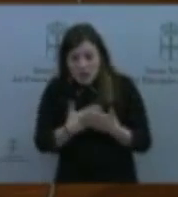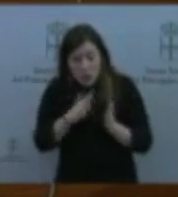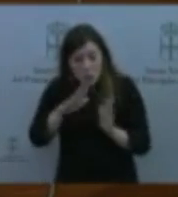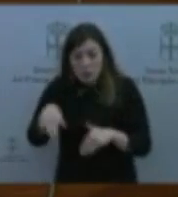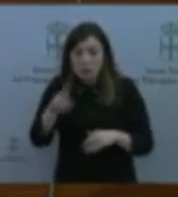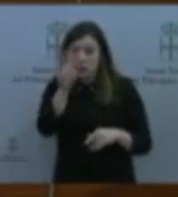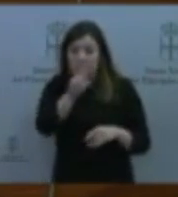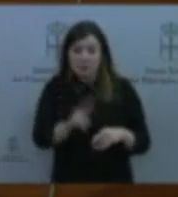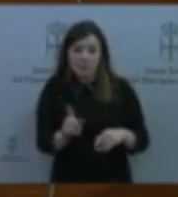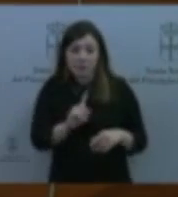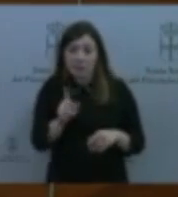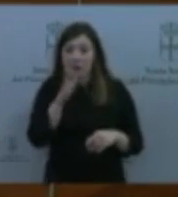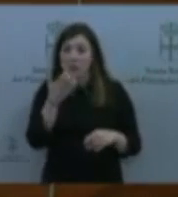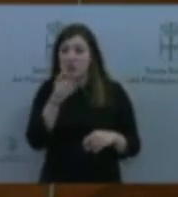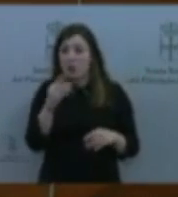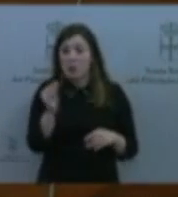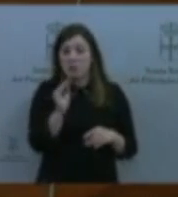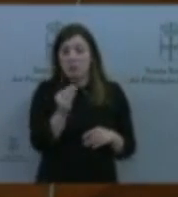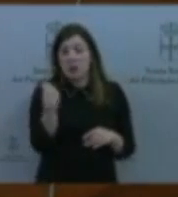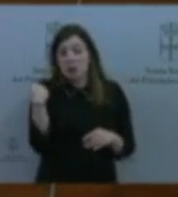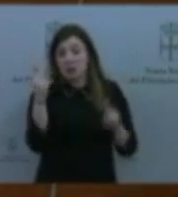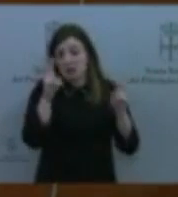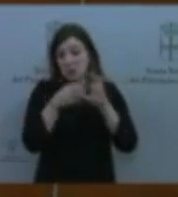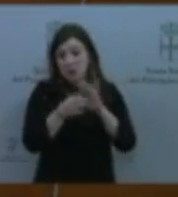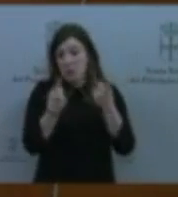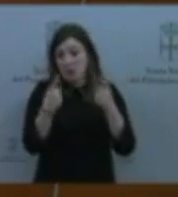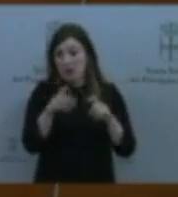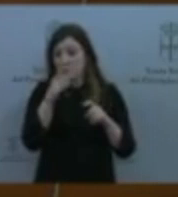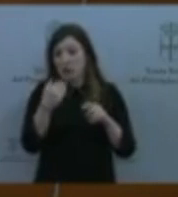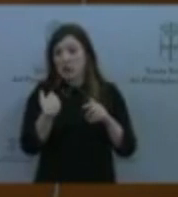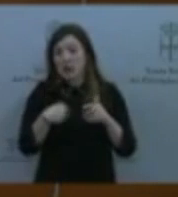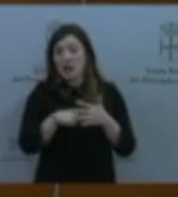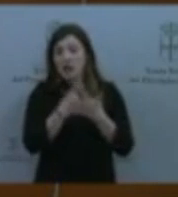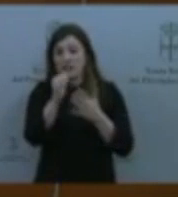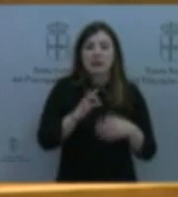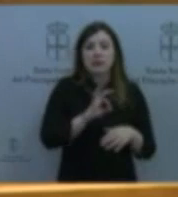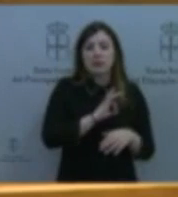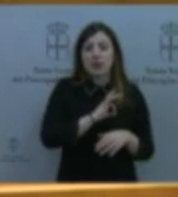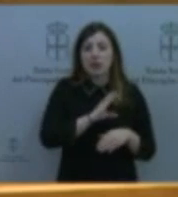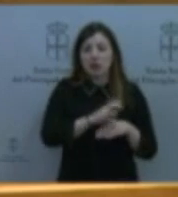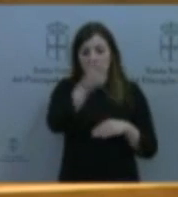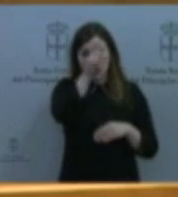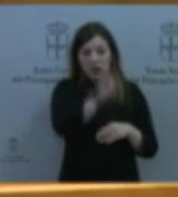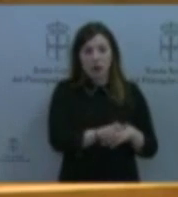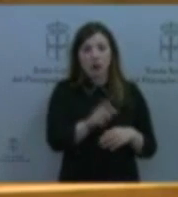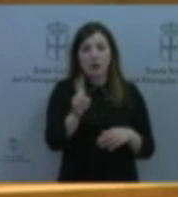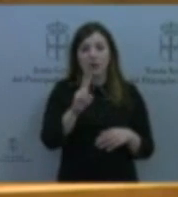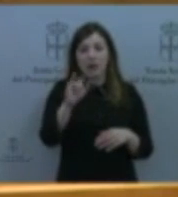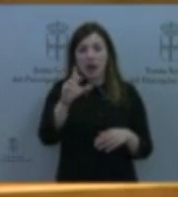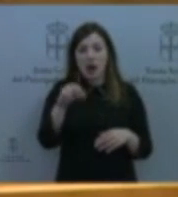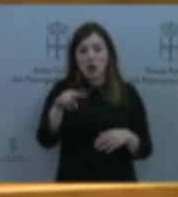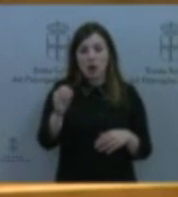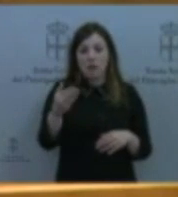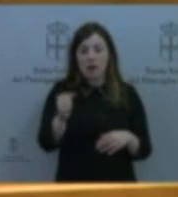estos términos, porque exactamente lleva 16 años derogada el Estatuto de 1973. Señor